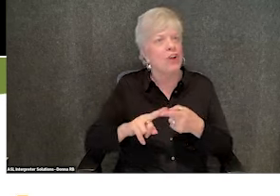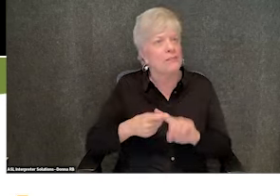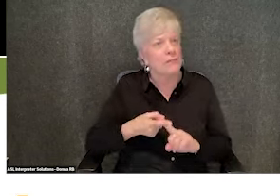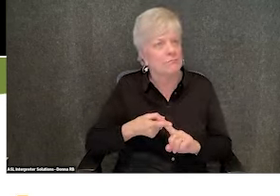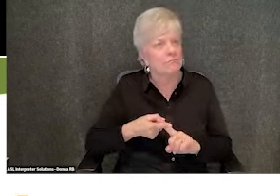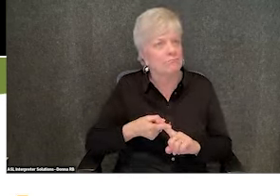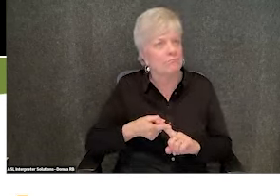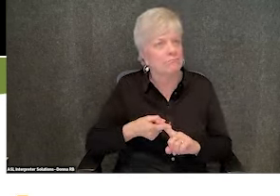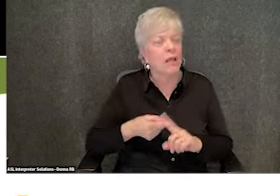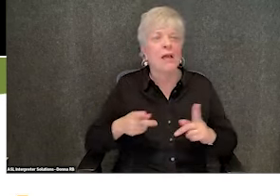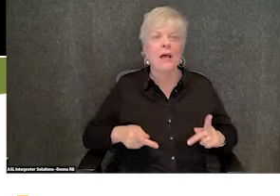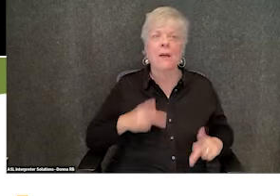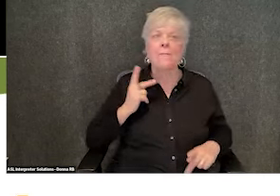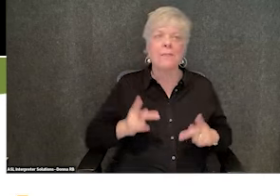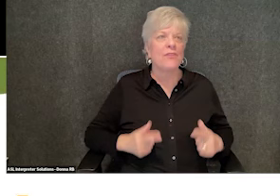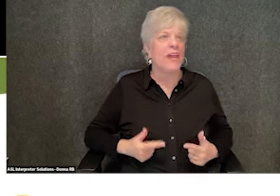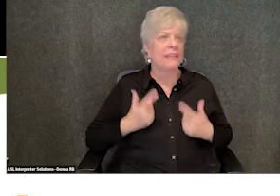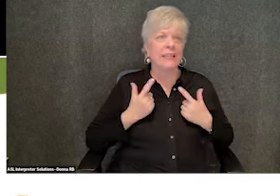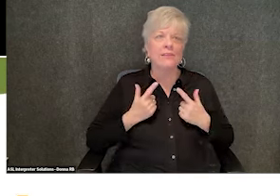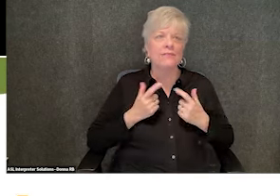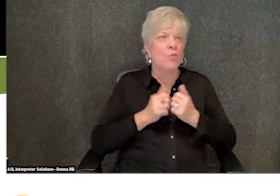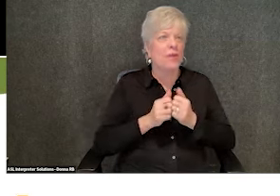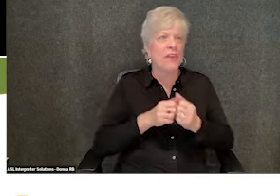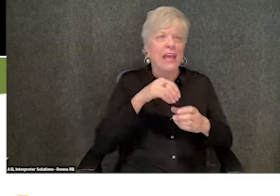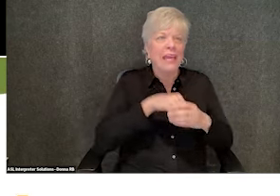las personas adultos mayores, a veces son